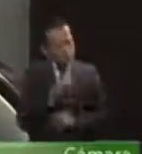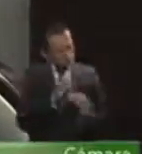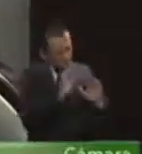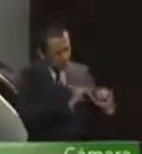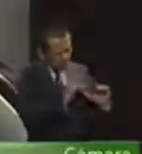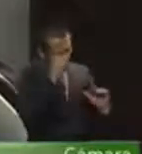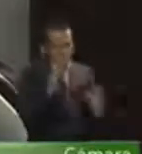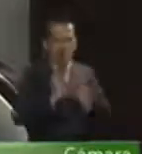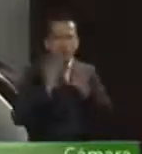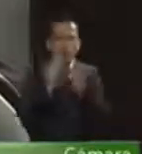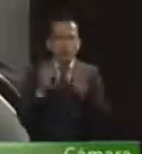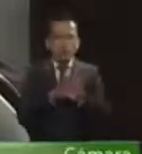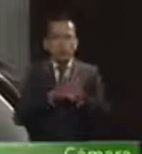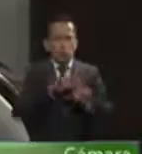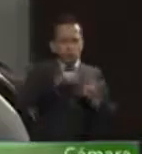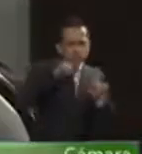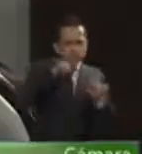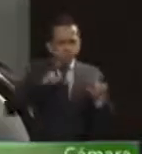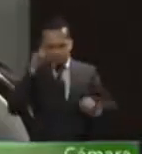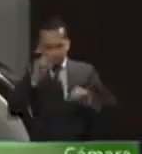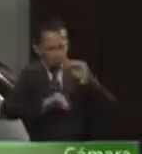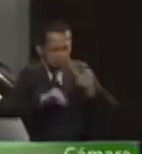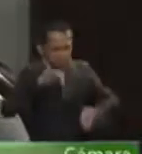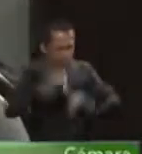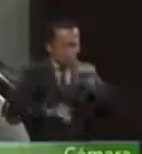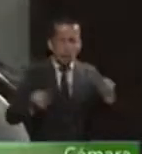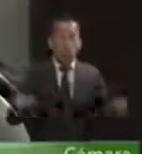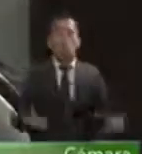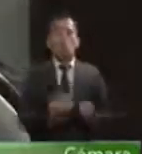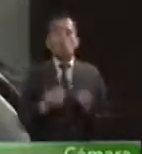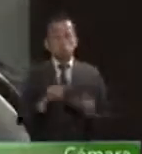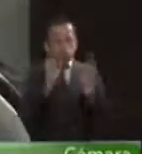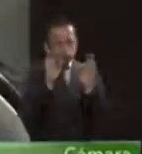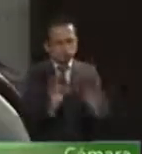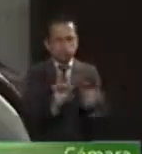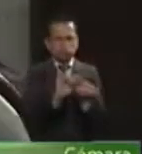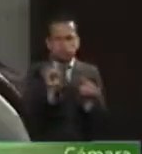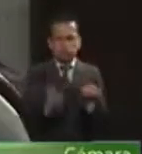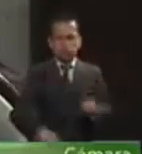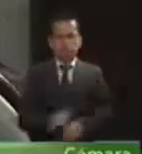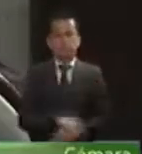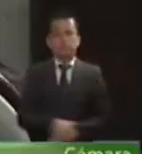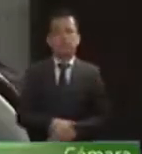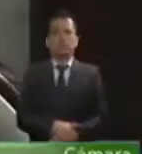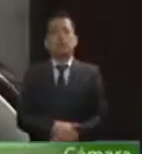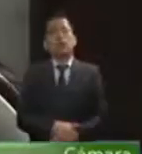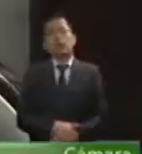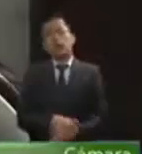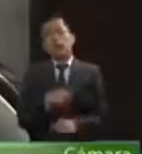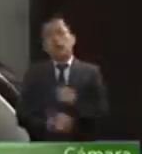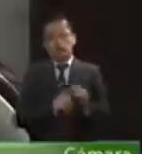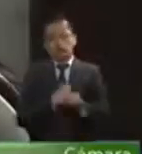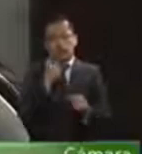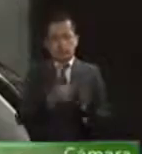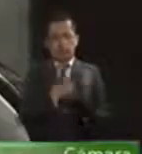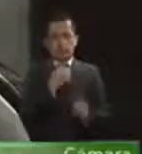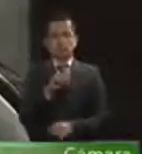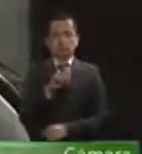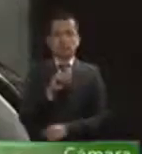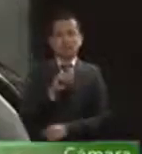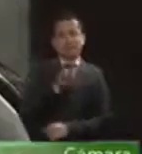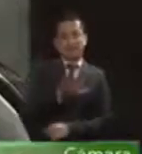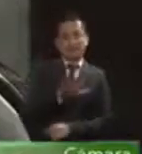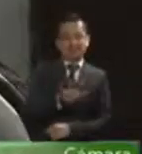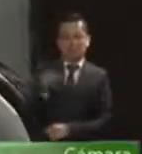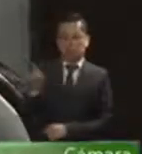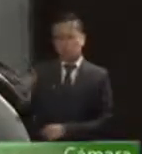adecuadamente en la ejecución de este arte. Si bien desde 1975 la Organización de las Naciones Unidas para la